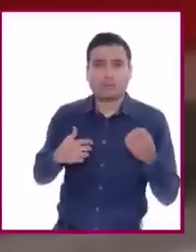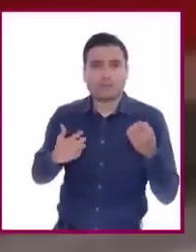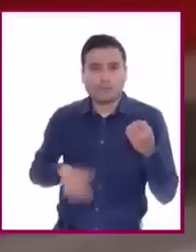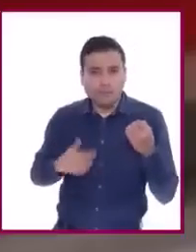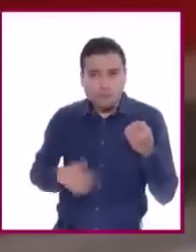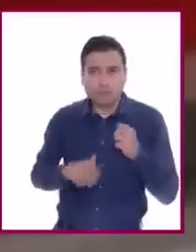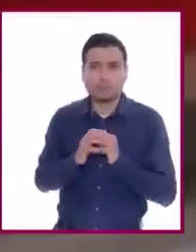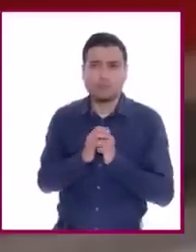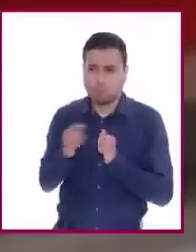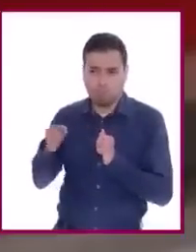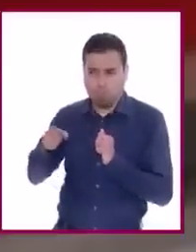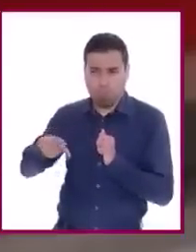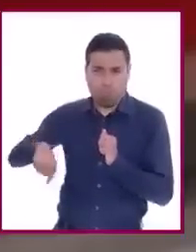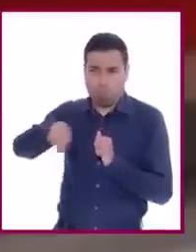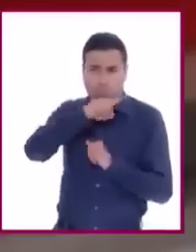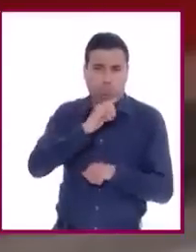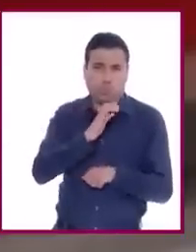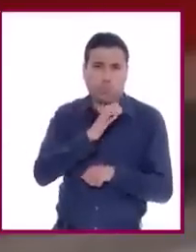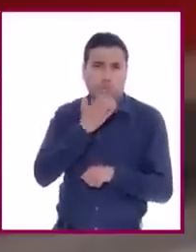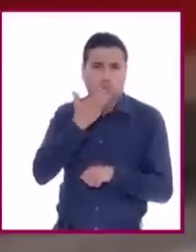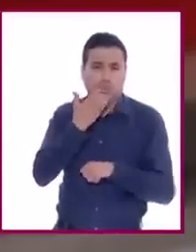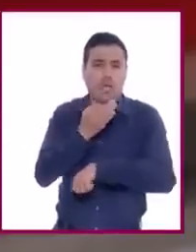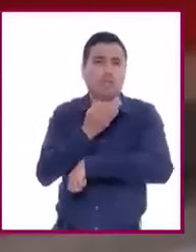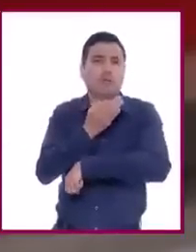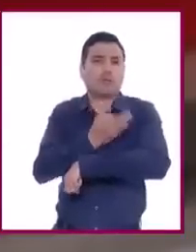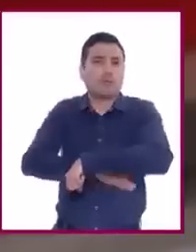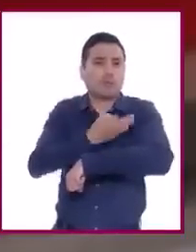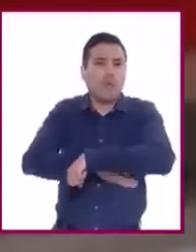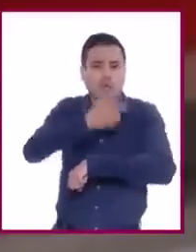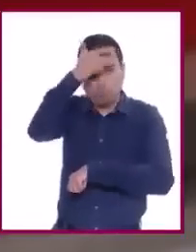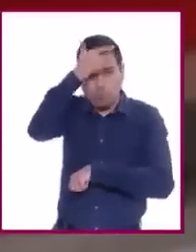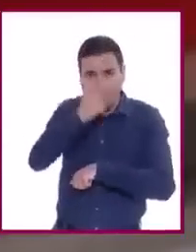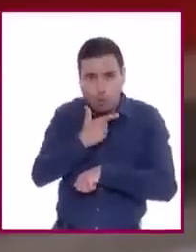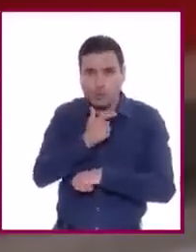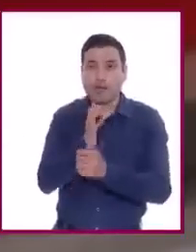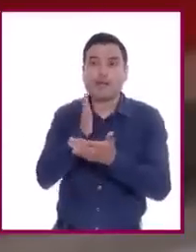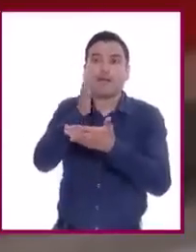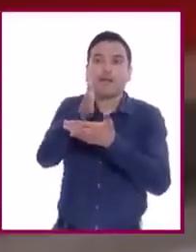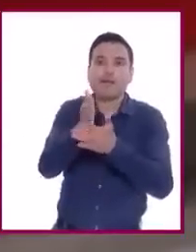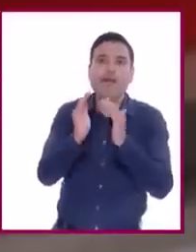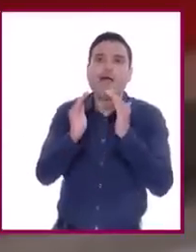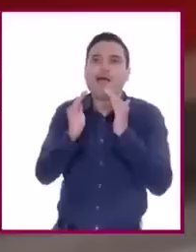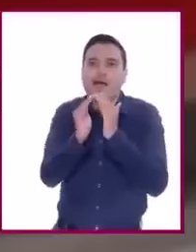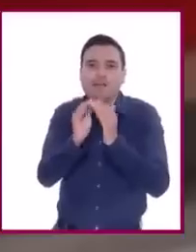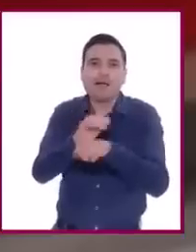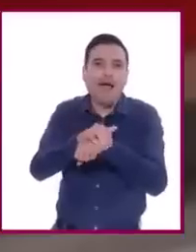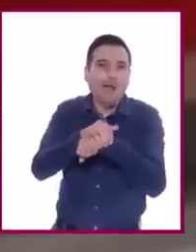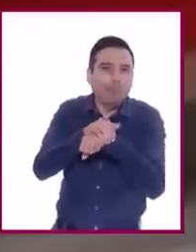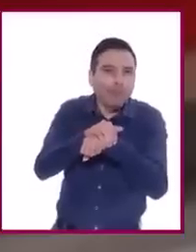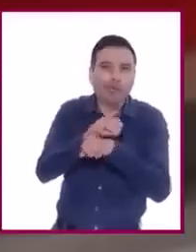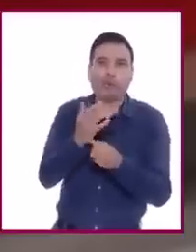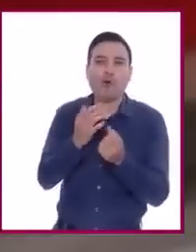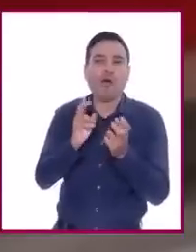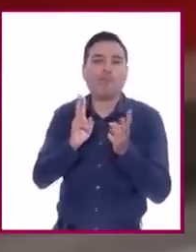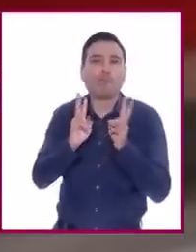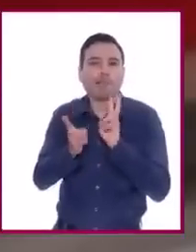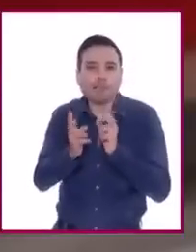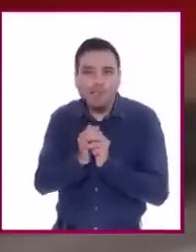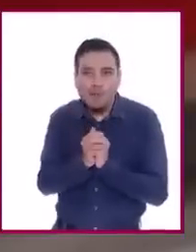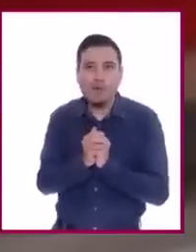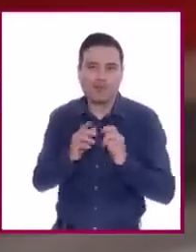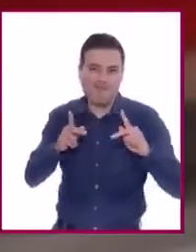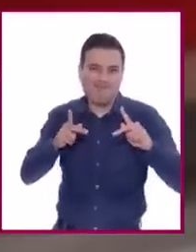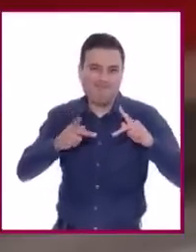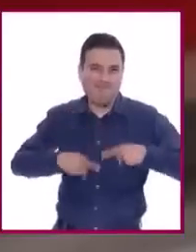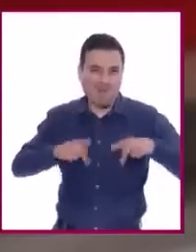y se decide por la tarde noche salir a las casas de los vecinos salir a las casas de los amigos salir a las casas de los conocidos